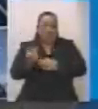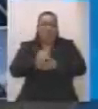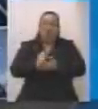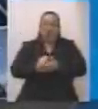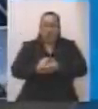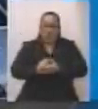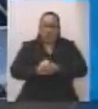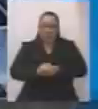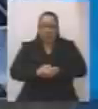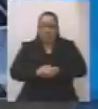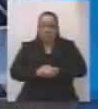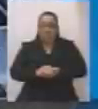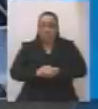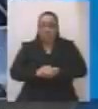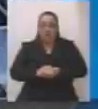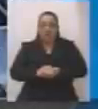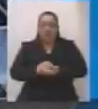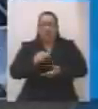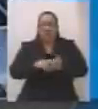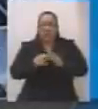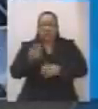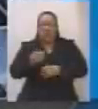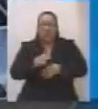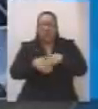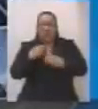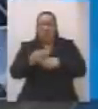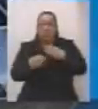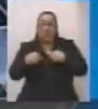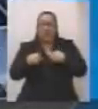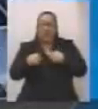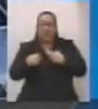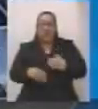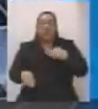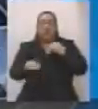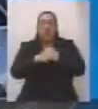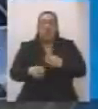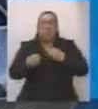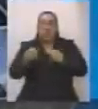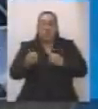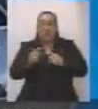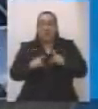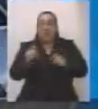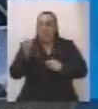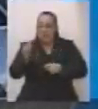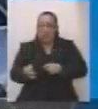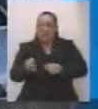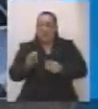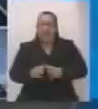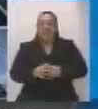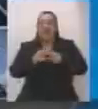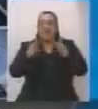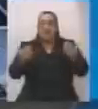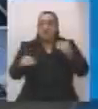trato. Esto particularmente significa que básicamente todo el mundo debería tener las mismas oportunidades, pero hay